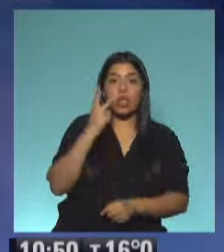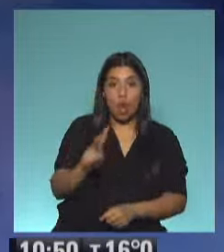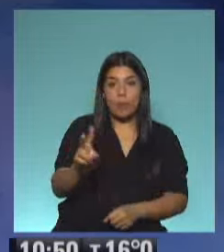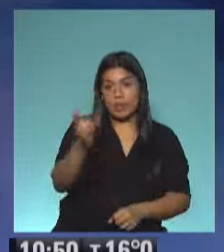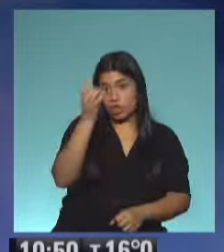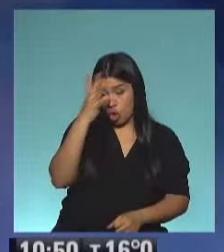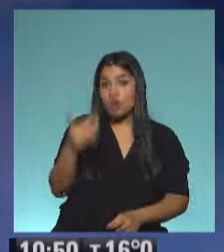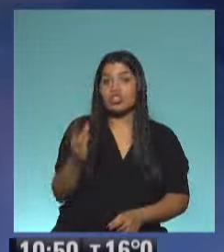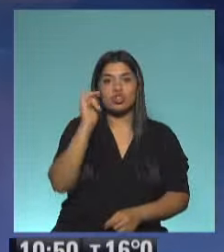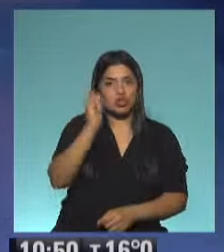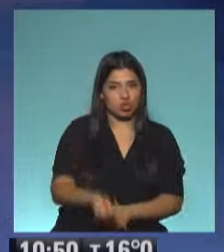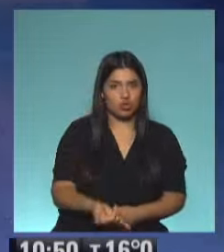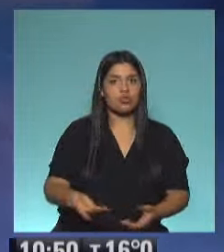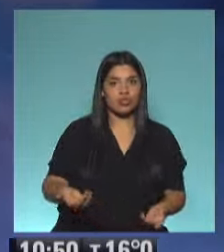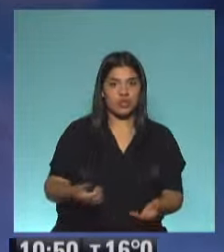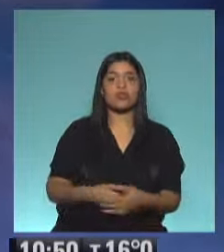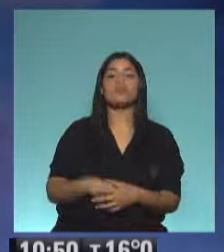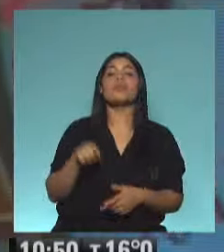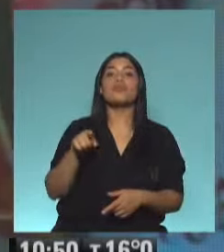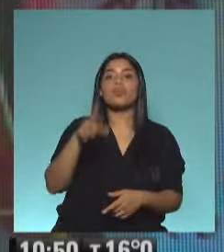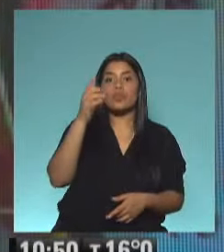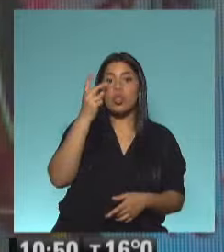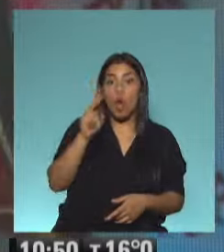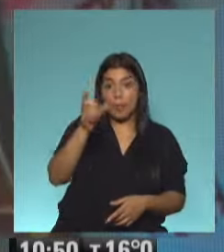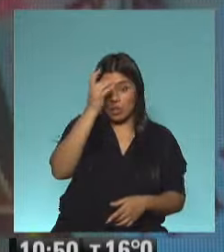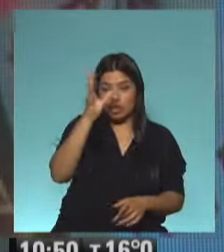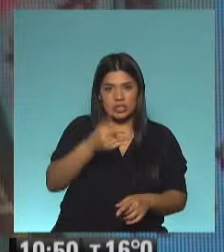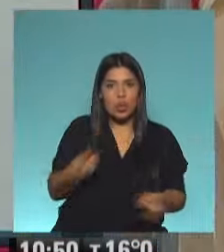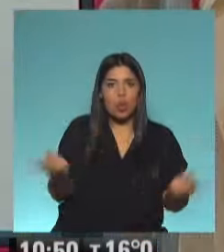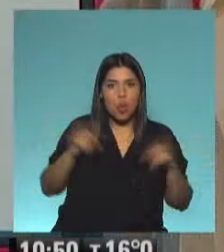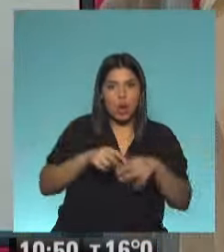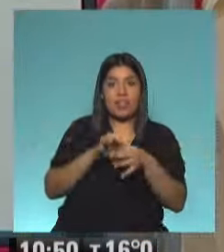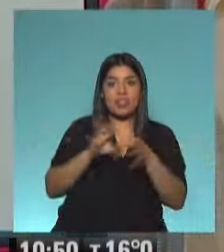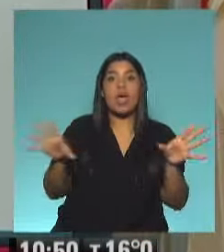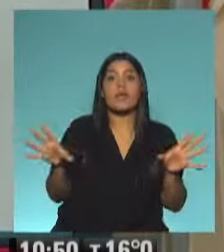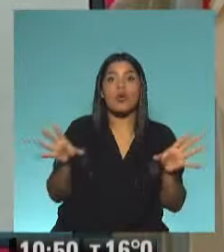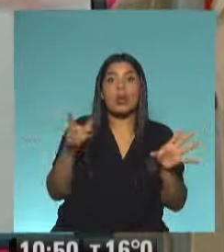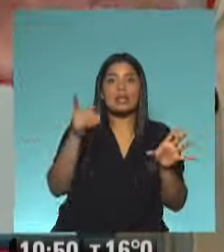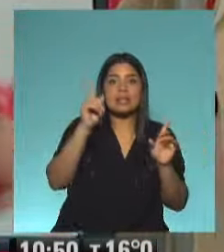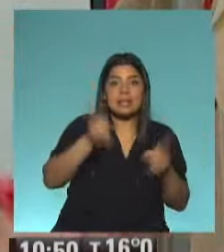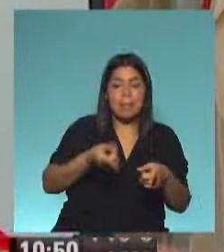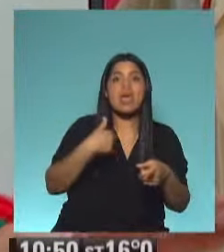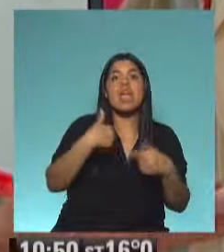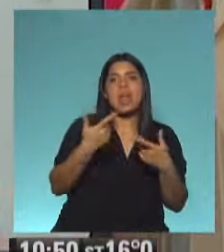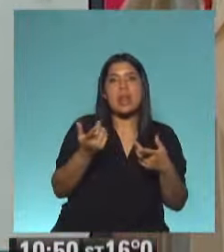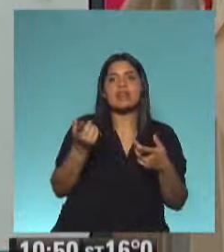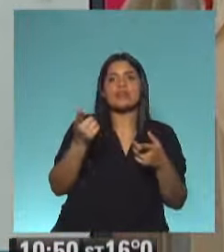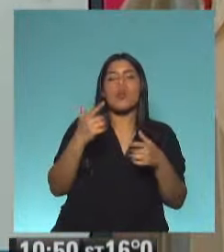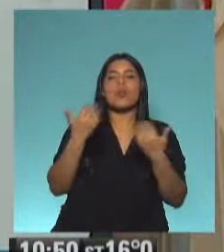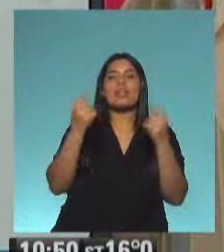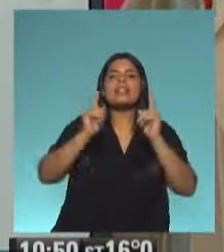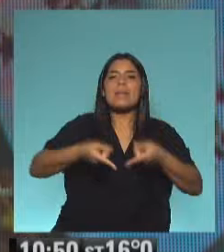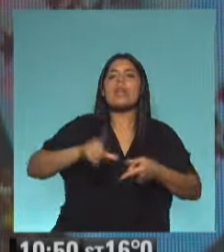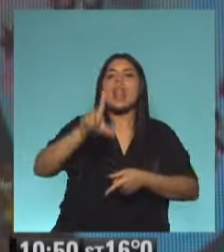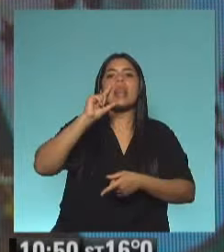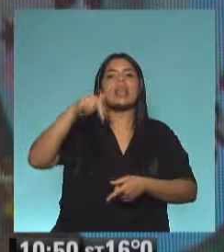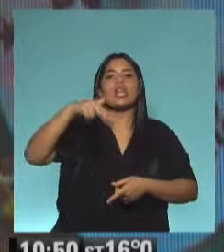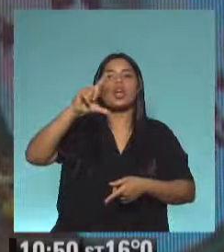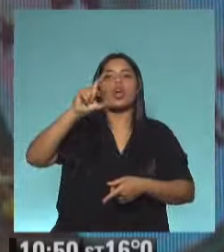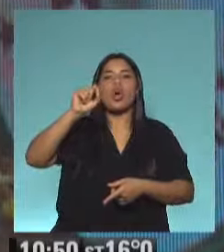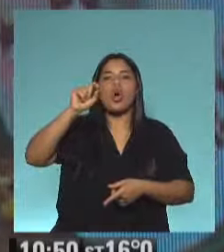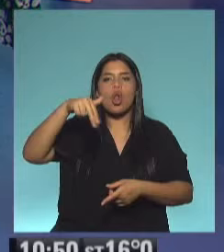de cosas. Más carnavales vimos. Hablamos del... El carnaval de Lincoln. Del carnaval de Lincoln y conocimos a los cabezudos y a las marionetas y a las chicas de